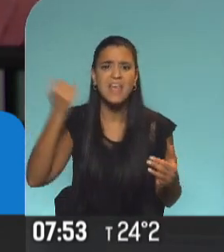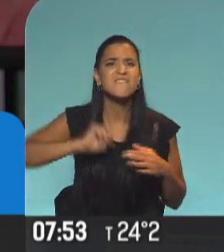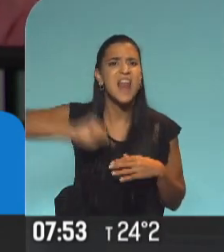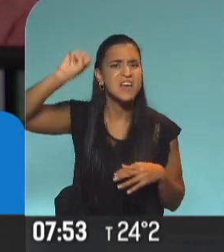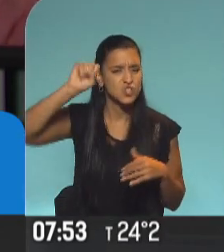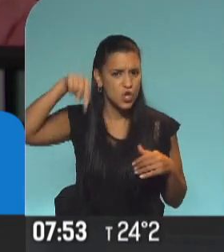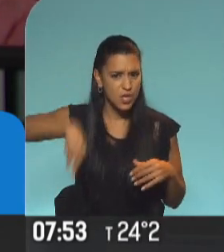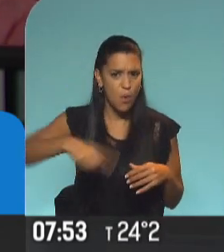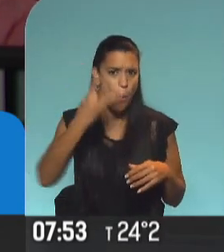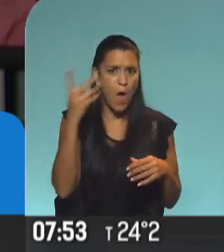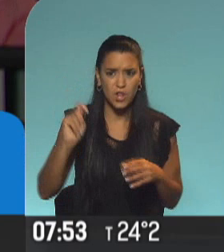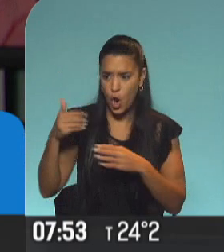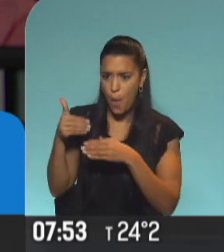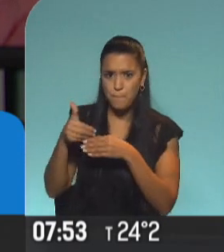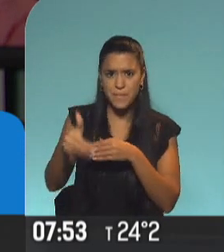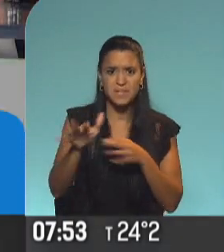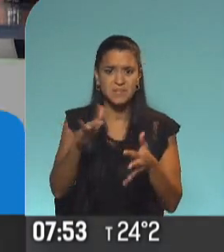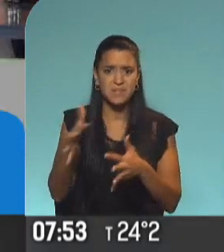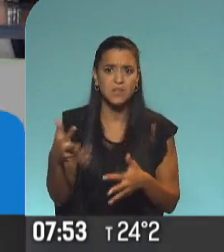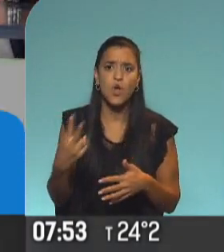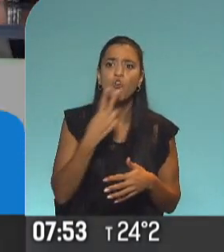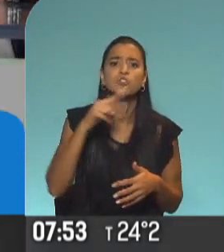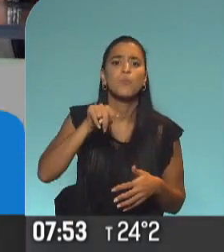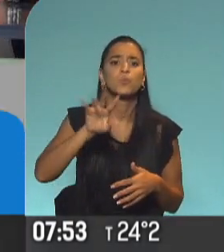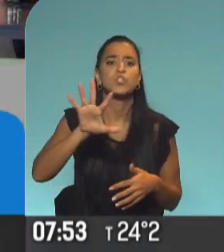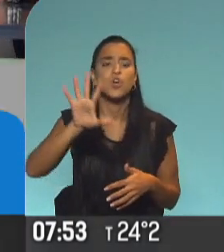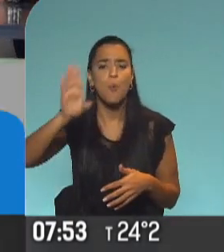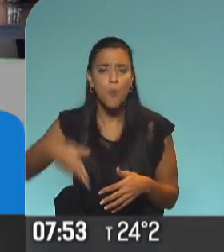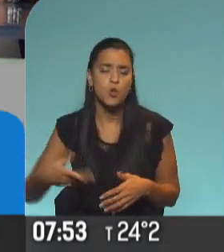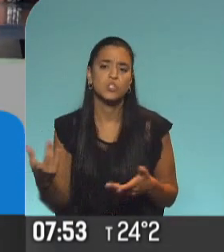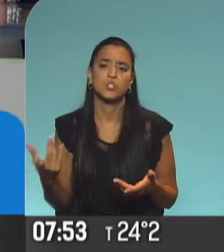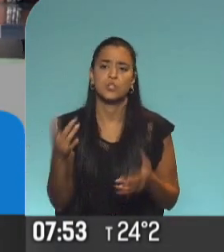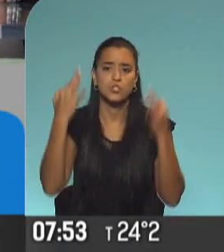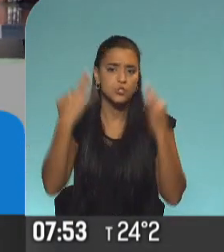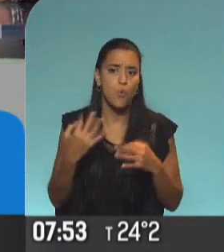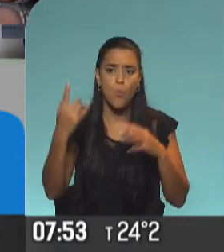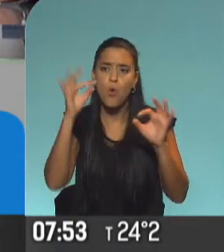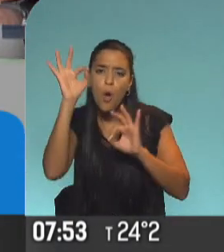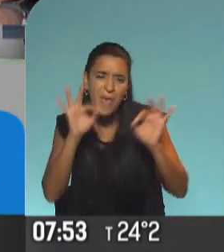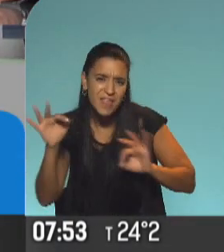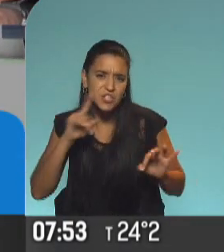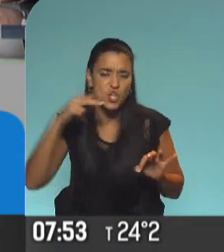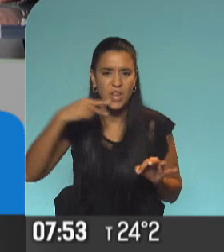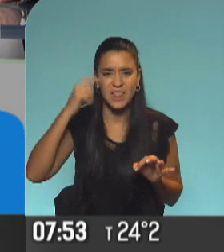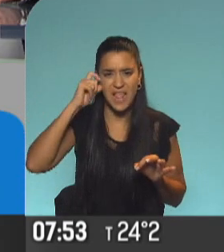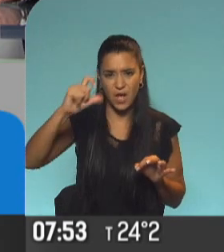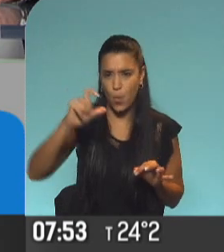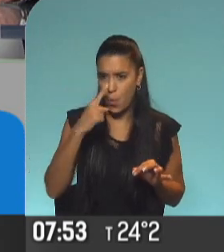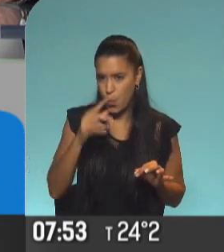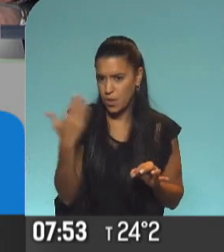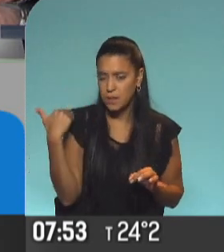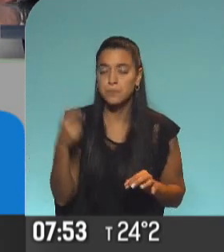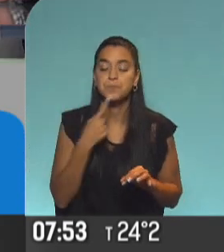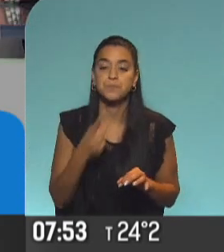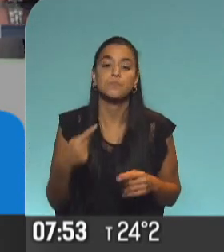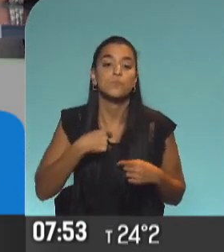que tuvimos estos 4 meses, que van a redondar el 11.5% cuando se conozca la última medición del INDEC, muestran que hay un